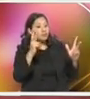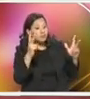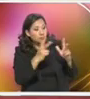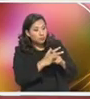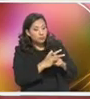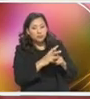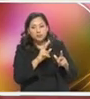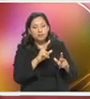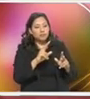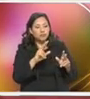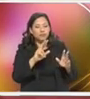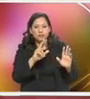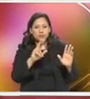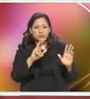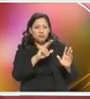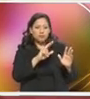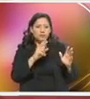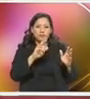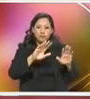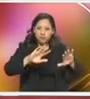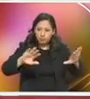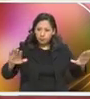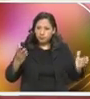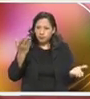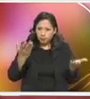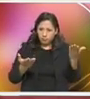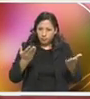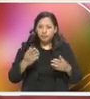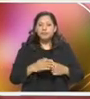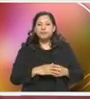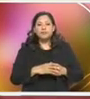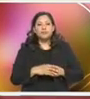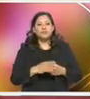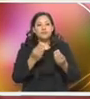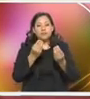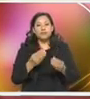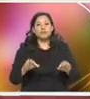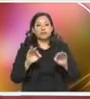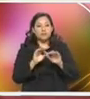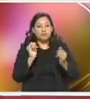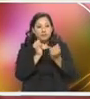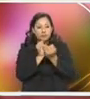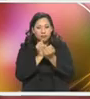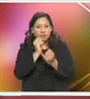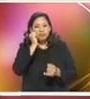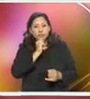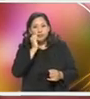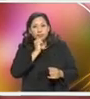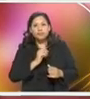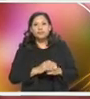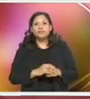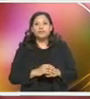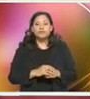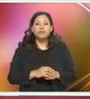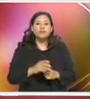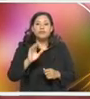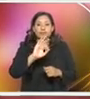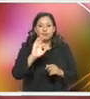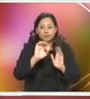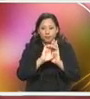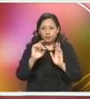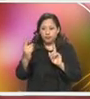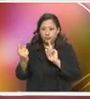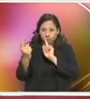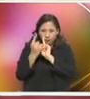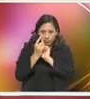ser imparciales. Algo también que es determinante es, por ejemplo, si se acercan a